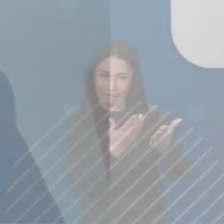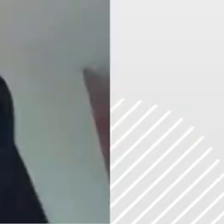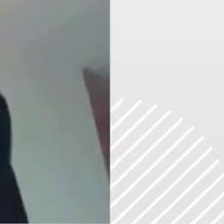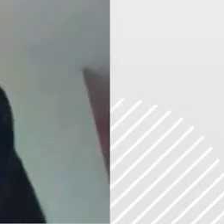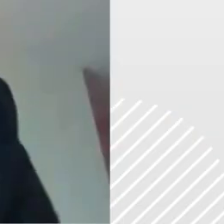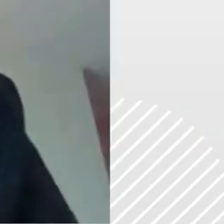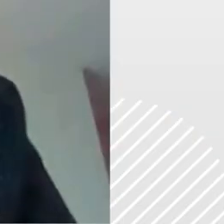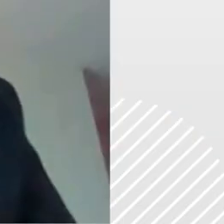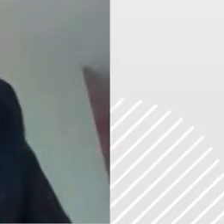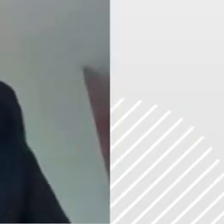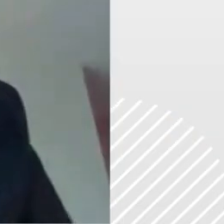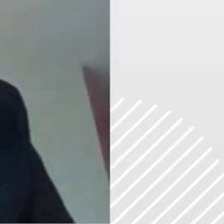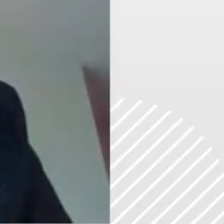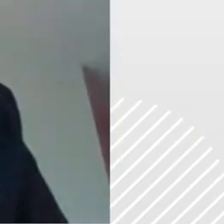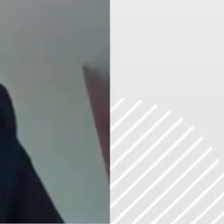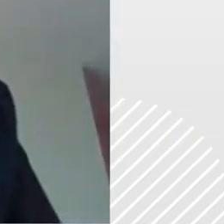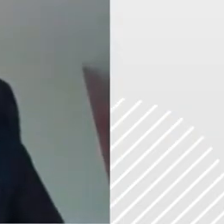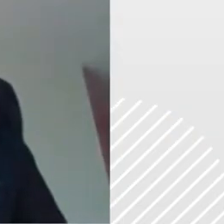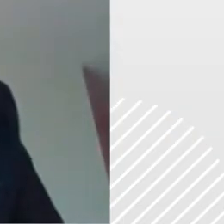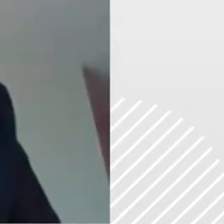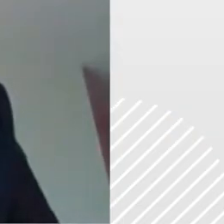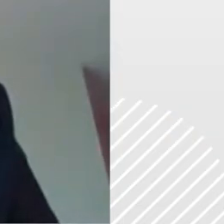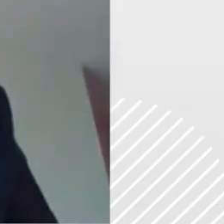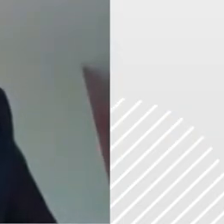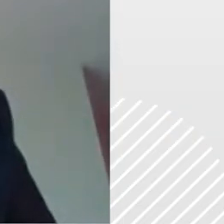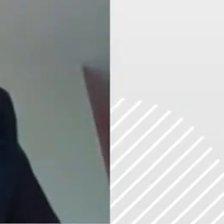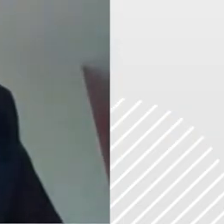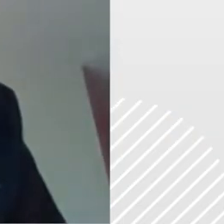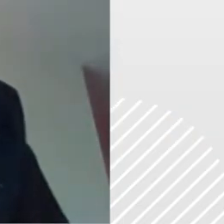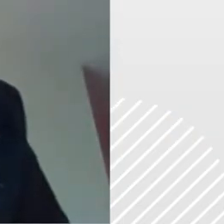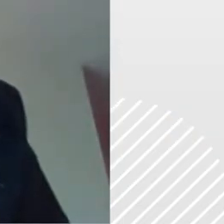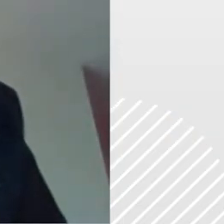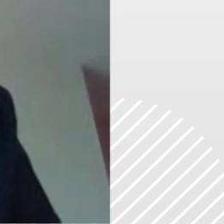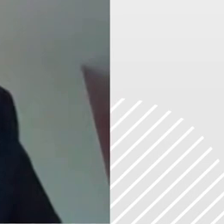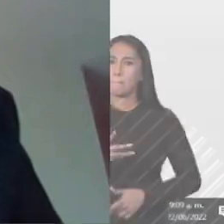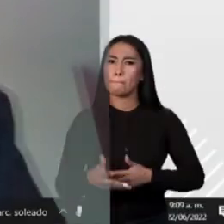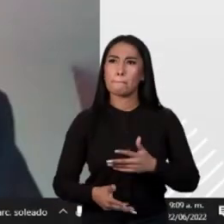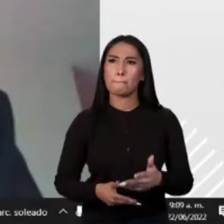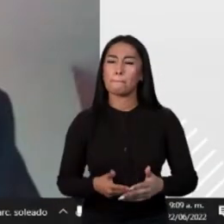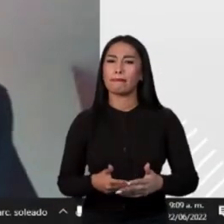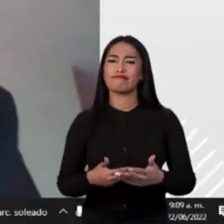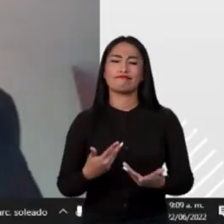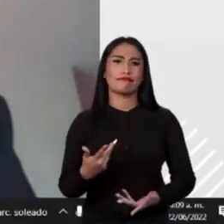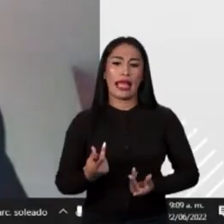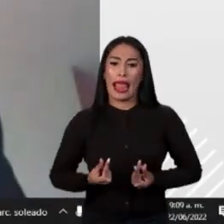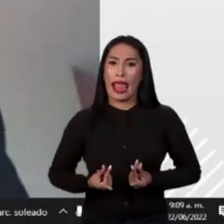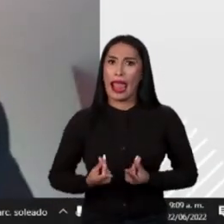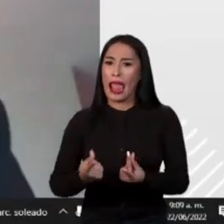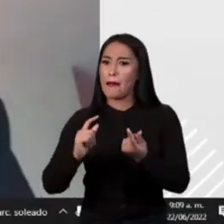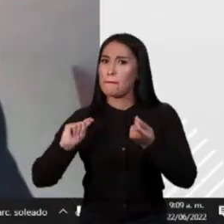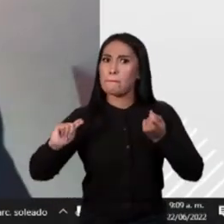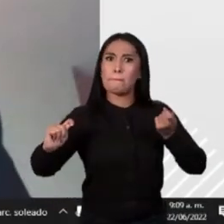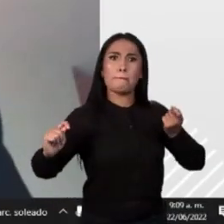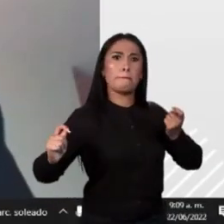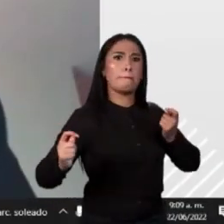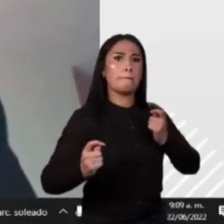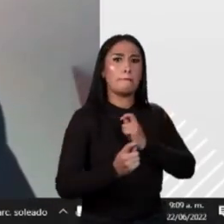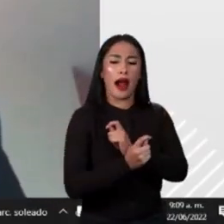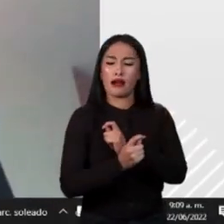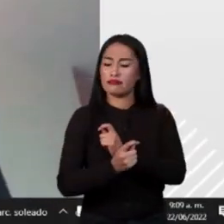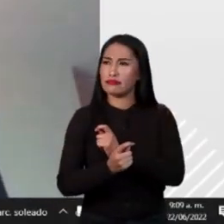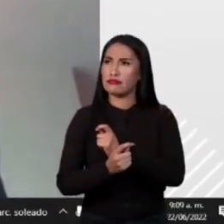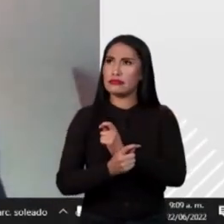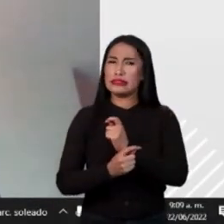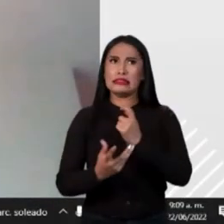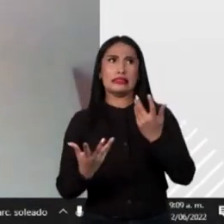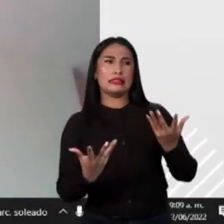pregunta muy compleja porque hay muchas dimensiones, ¿no? Hablamos de los tiempos, de las velocidades de cambio y de las intensidades.